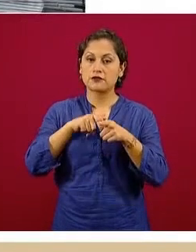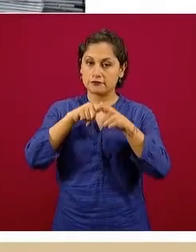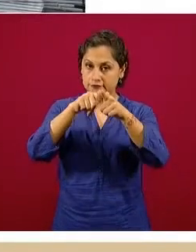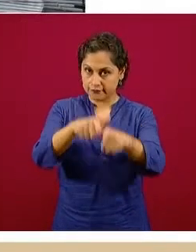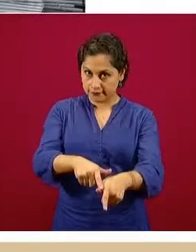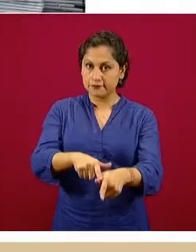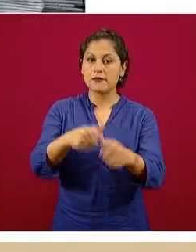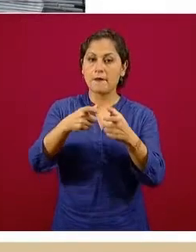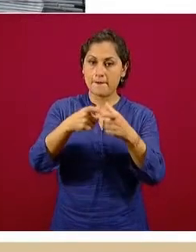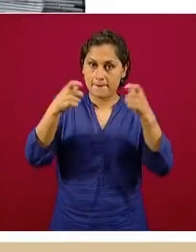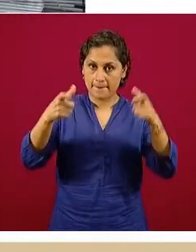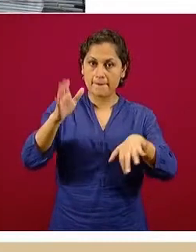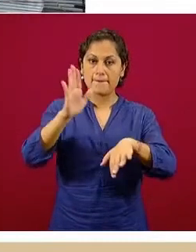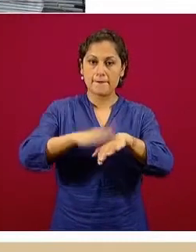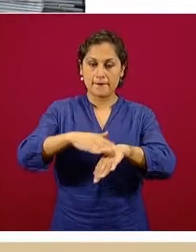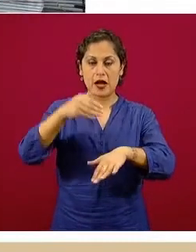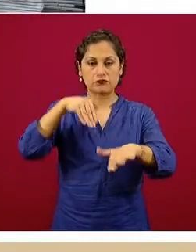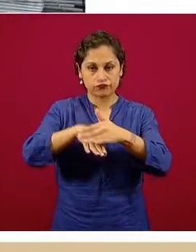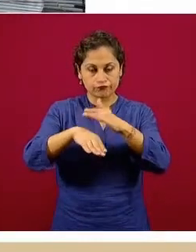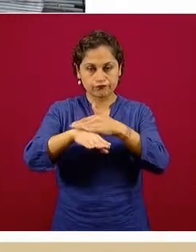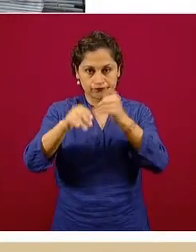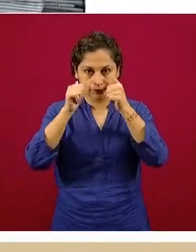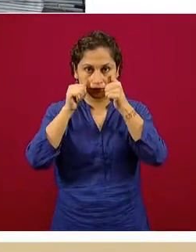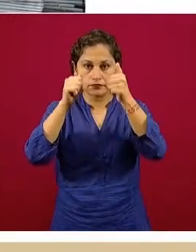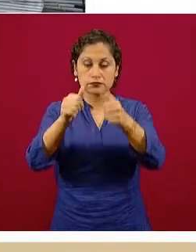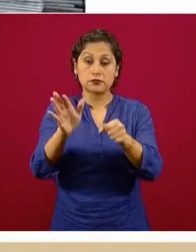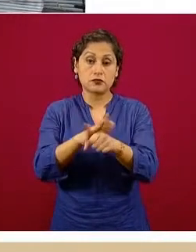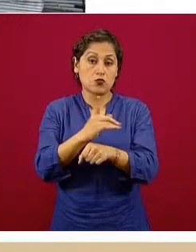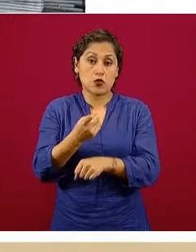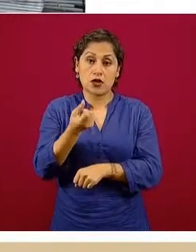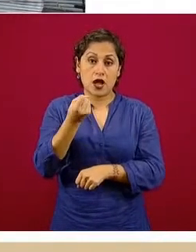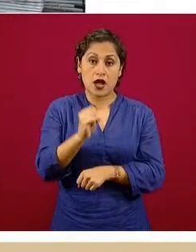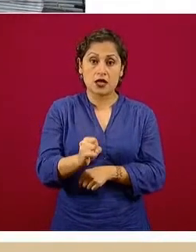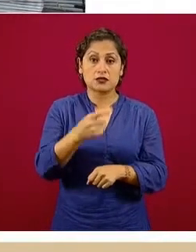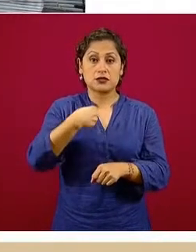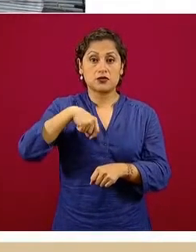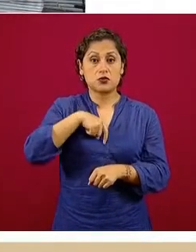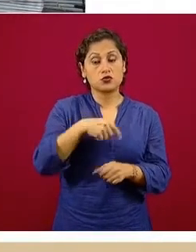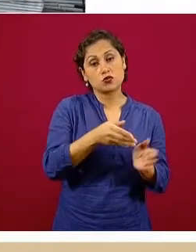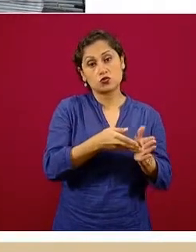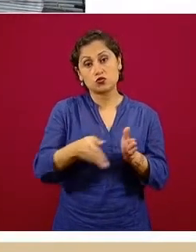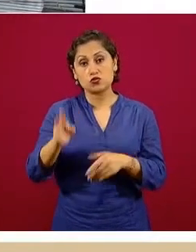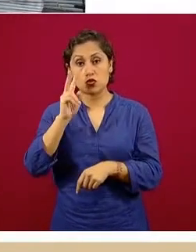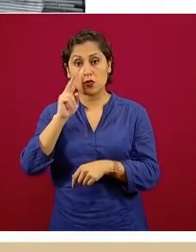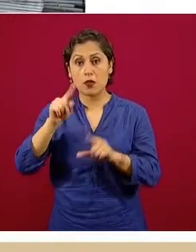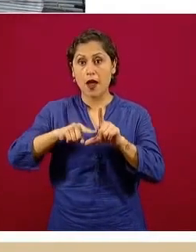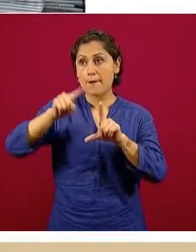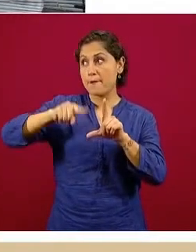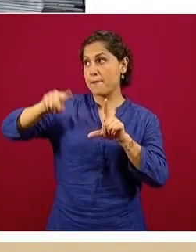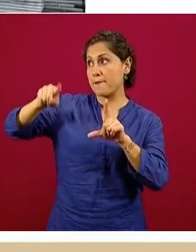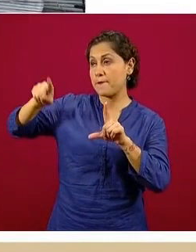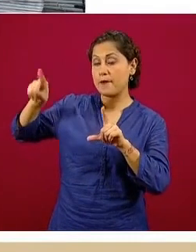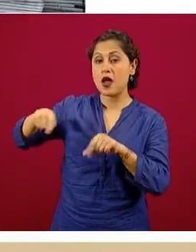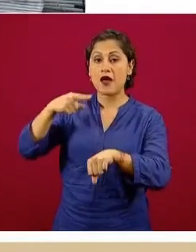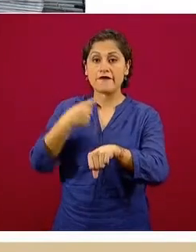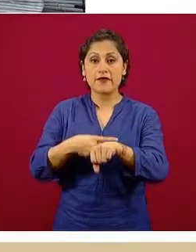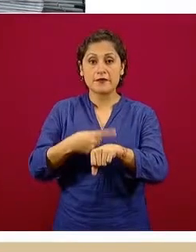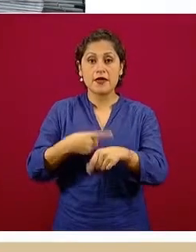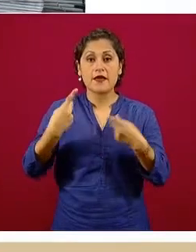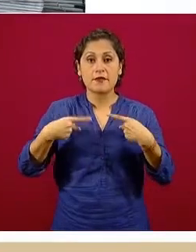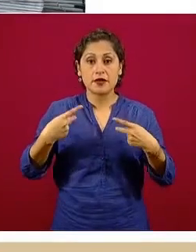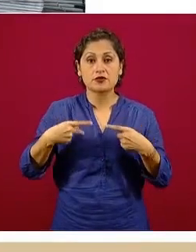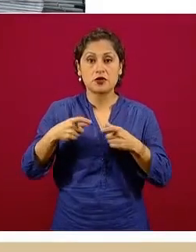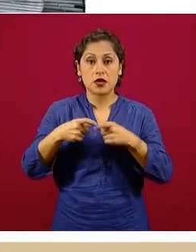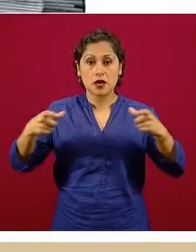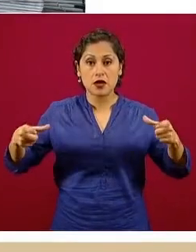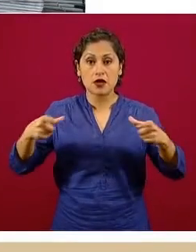porque así lo hemos ido viendo a partir de las curvas epidemiológicas que se presentan aquí día con día